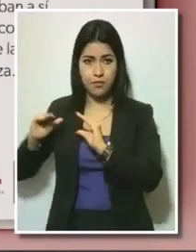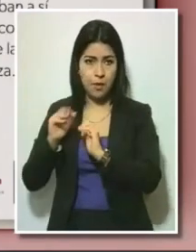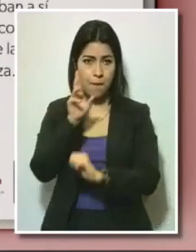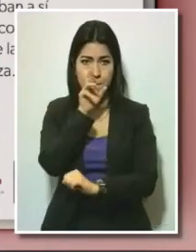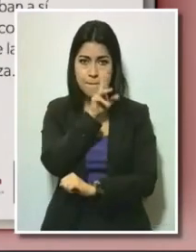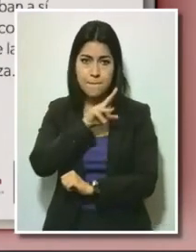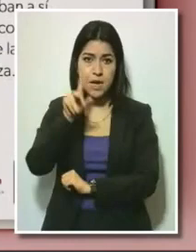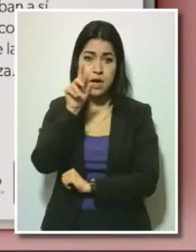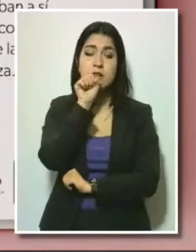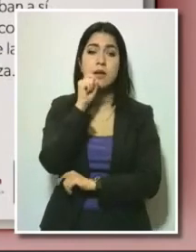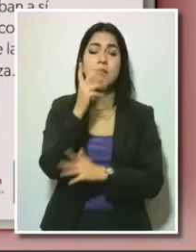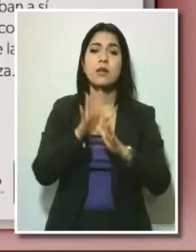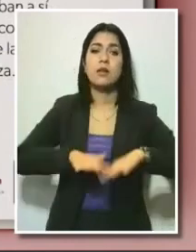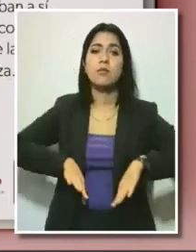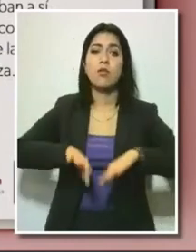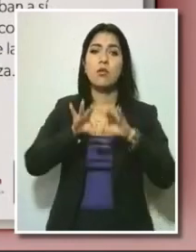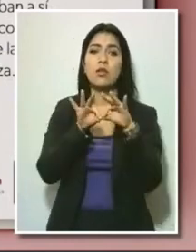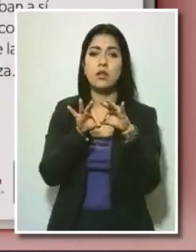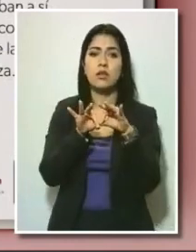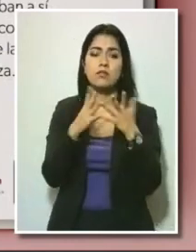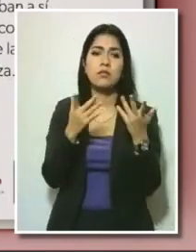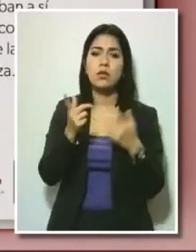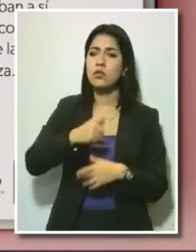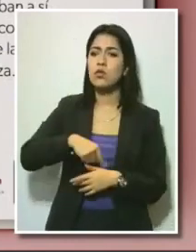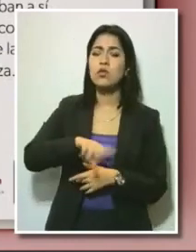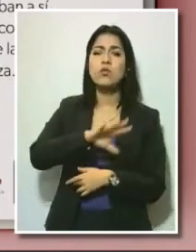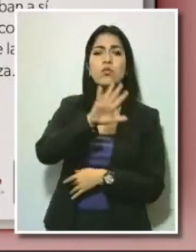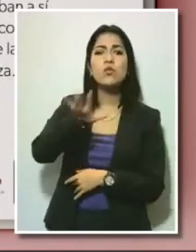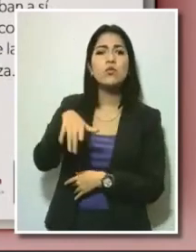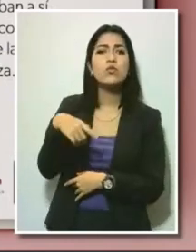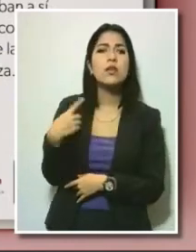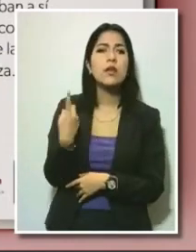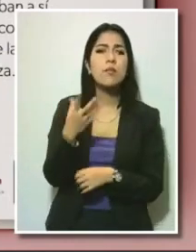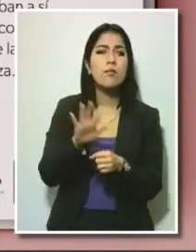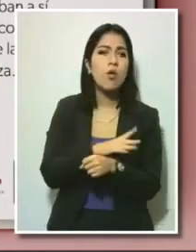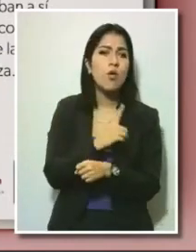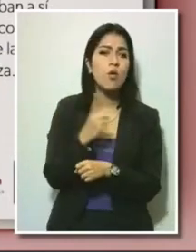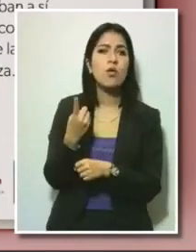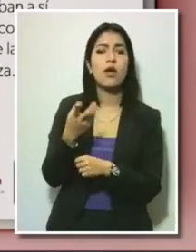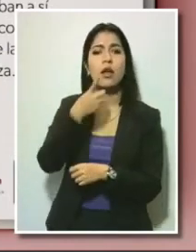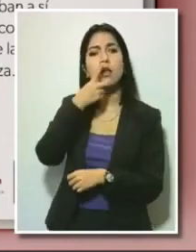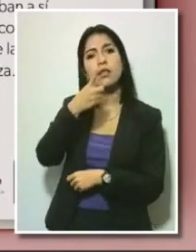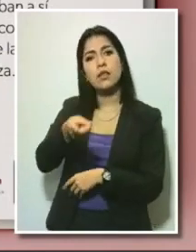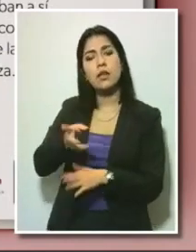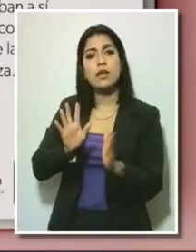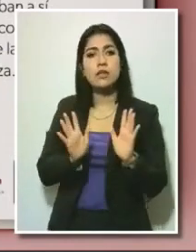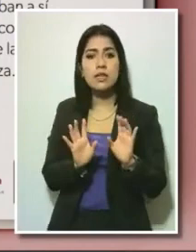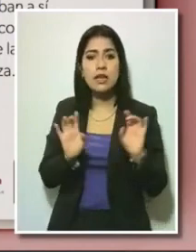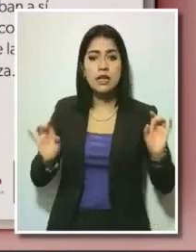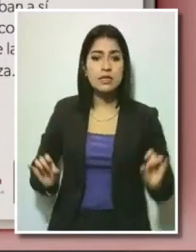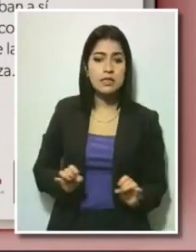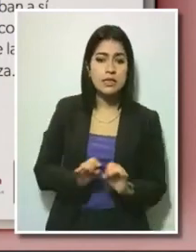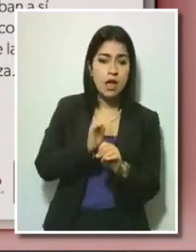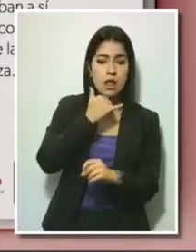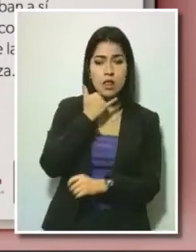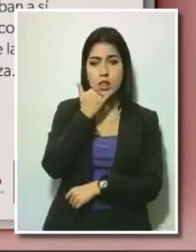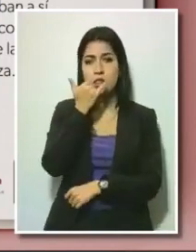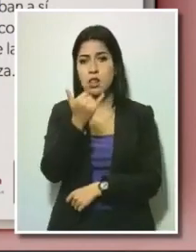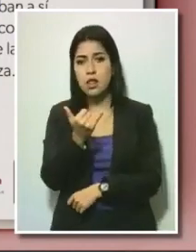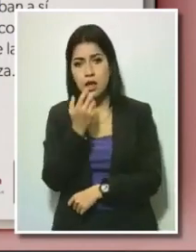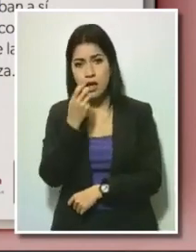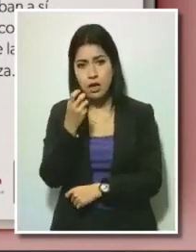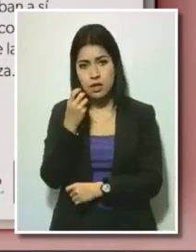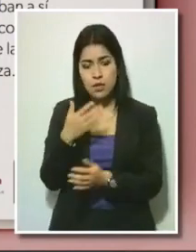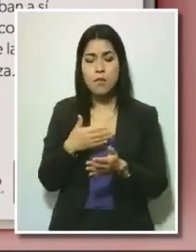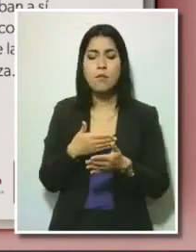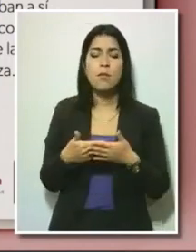más importante que es, ¿qué buscamos? Porque todo el mundo está hablando que si tiene la coma, que si no la coma, es que se busca con este